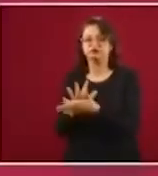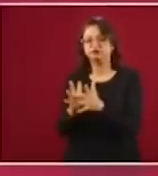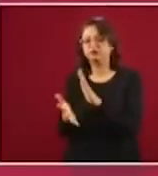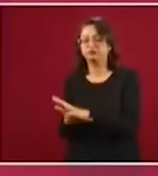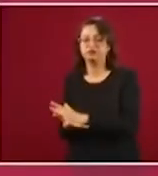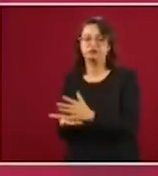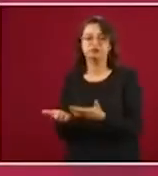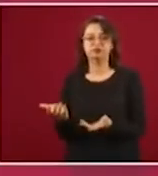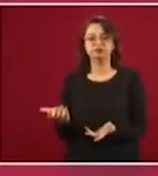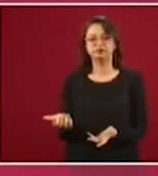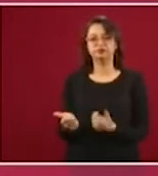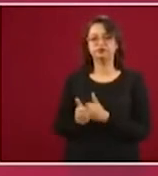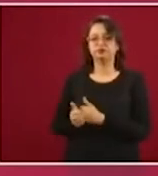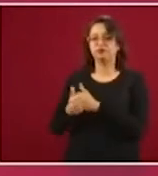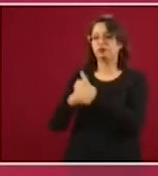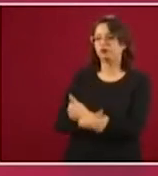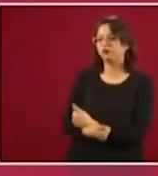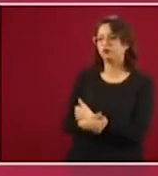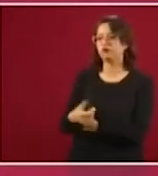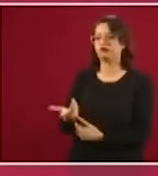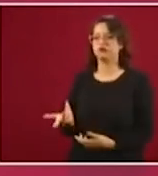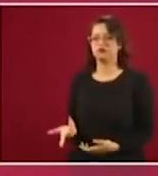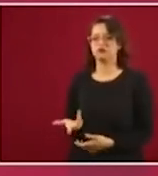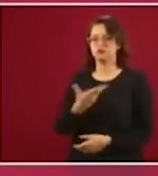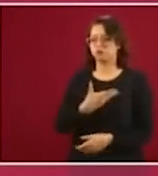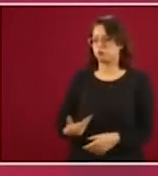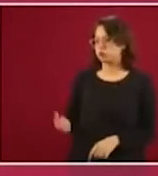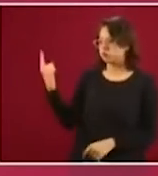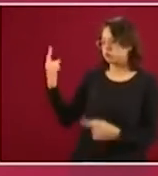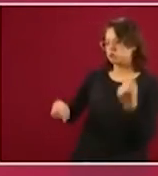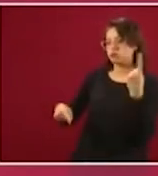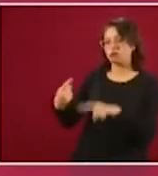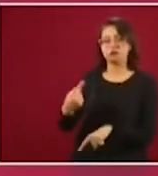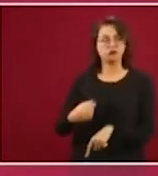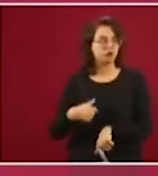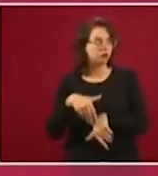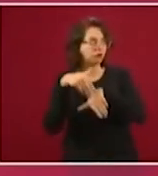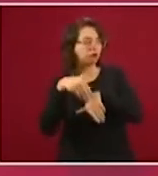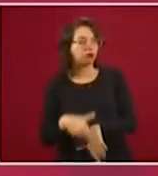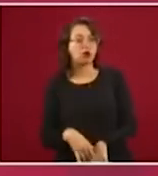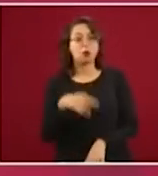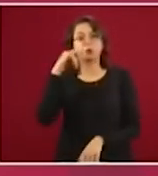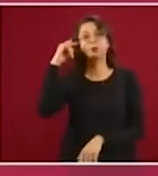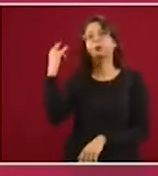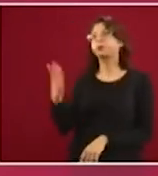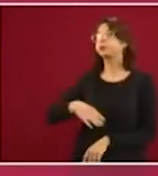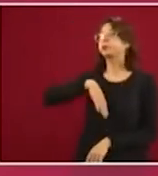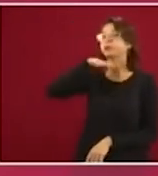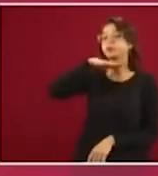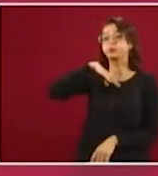que actuaba por consigna, que se hacían de la vista gorda,